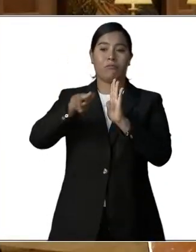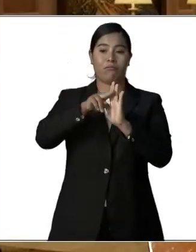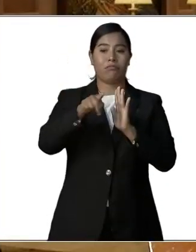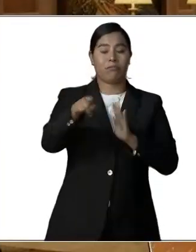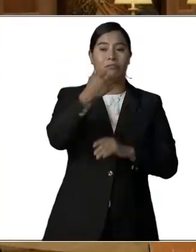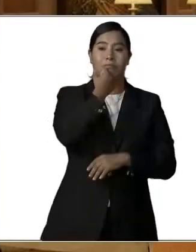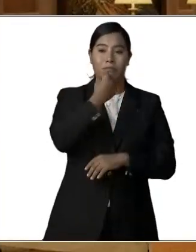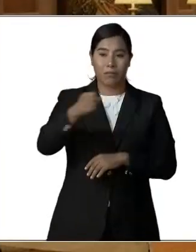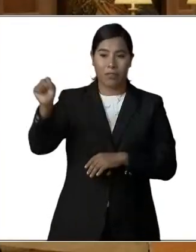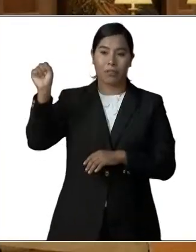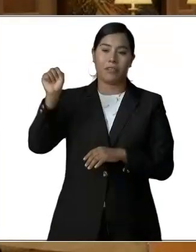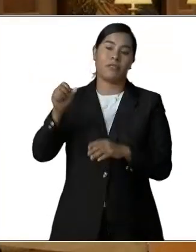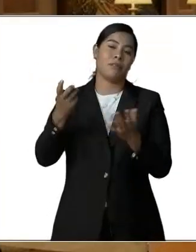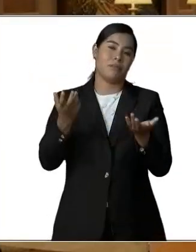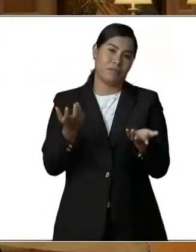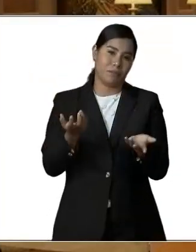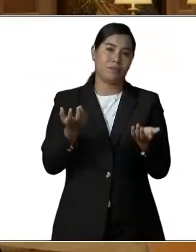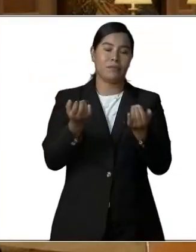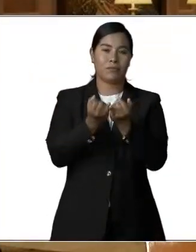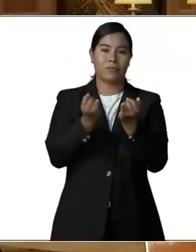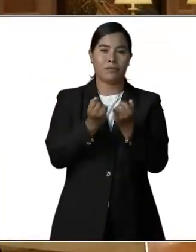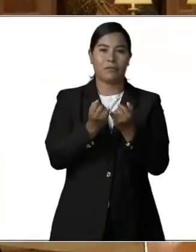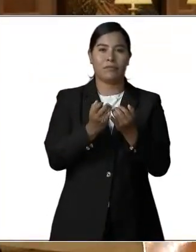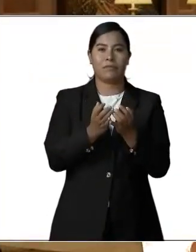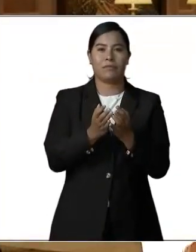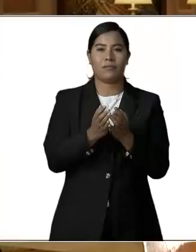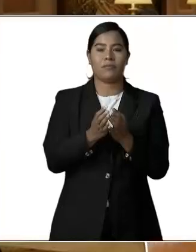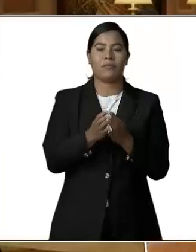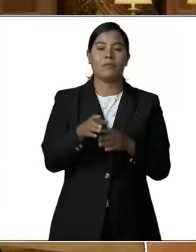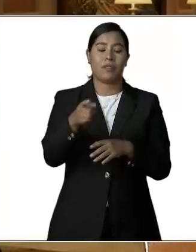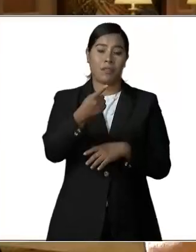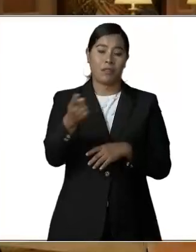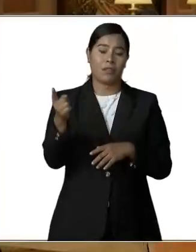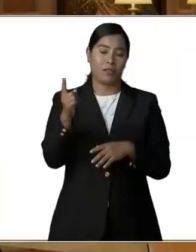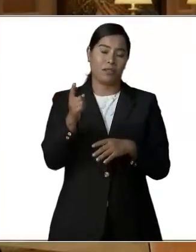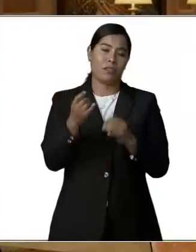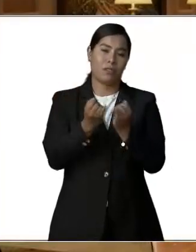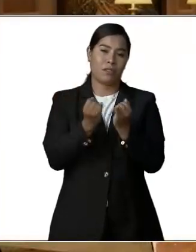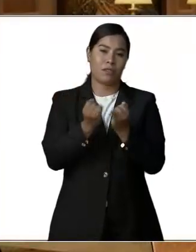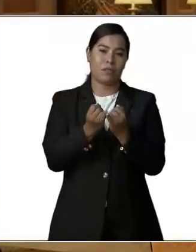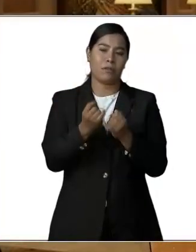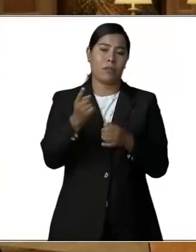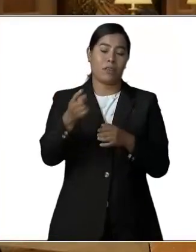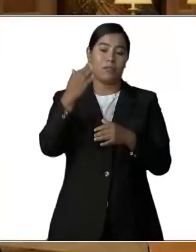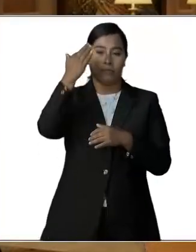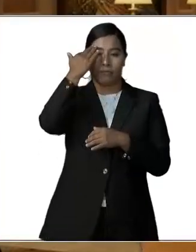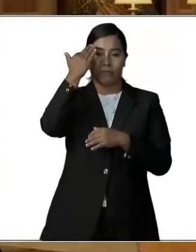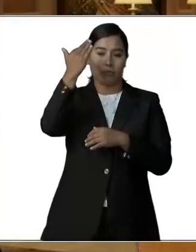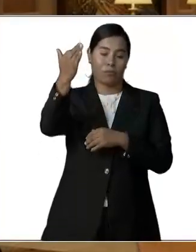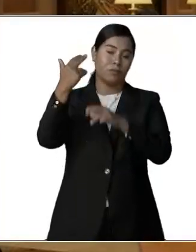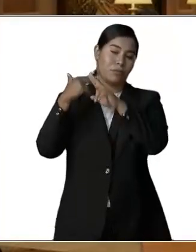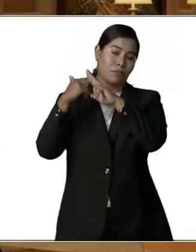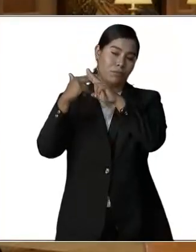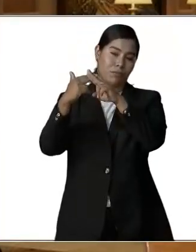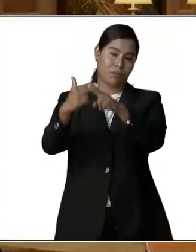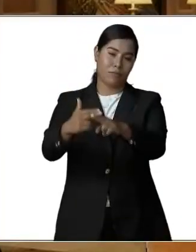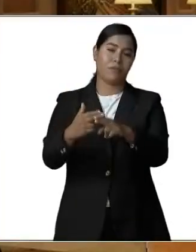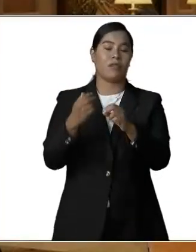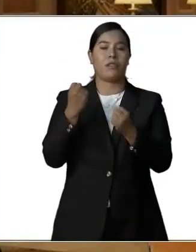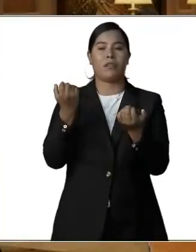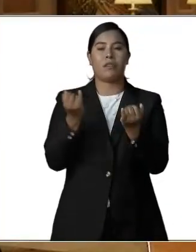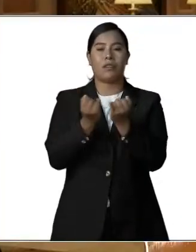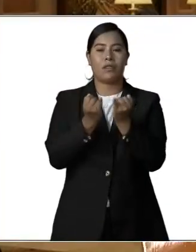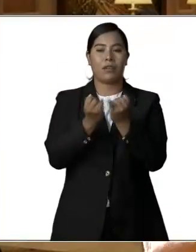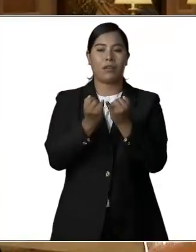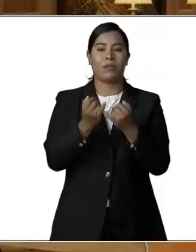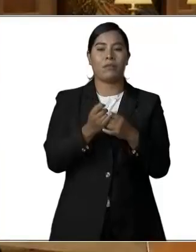rondallas que son de recién consolidación. Hay unas que ya tienen mucho tiempo, aunque los integrantes sean diferentes, pero